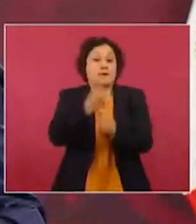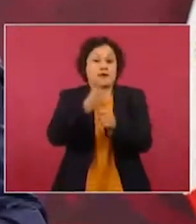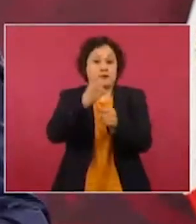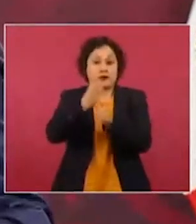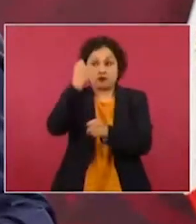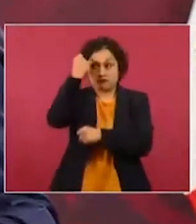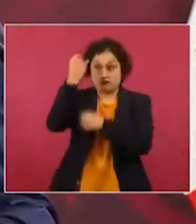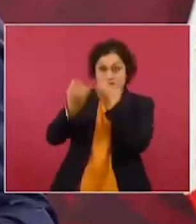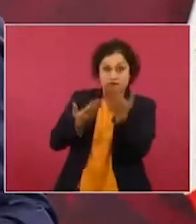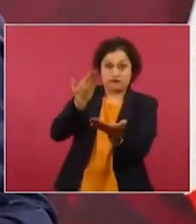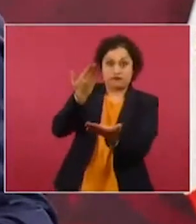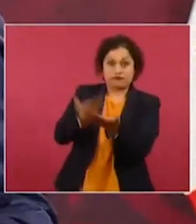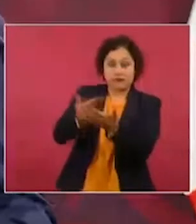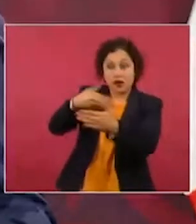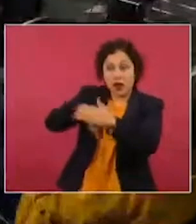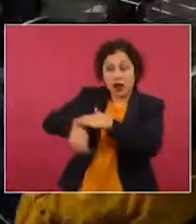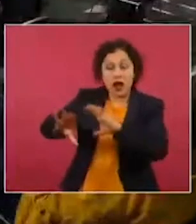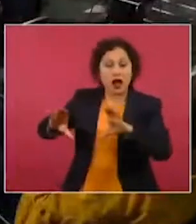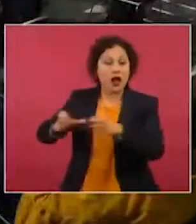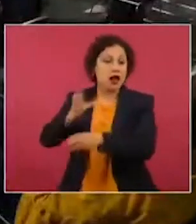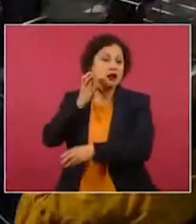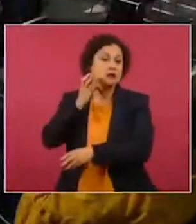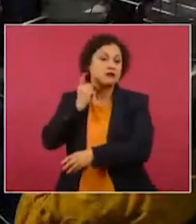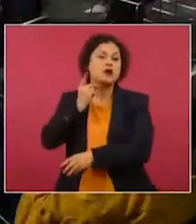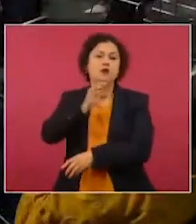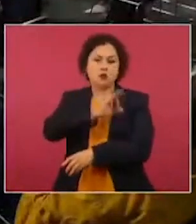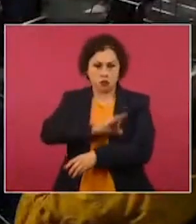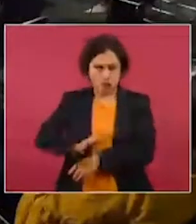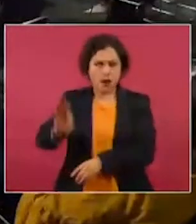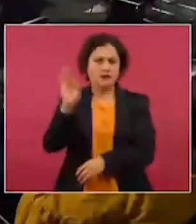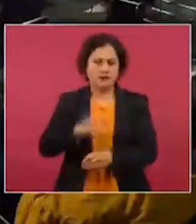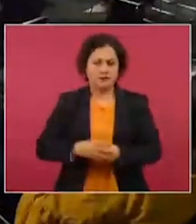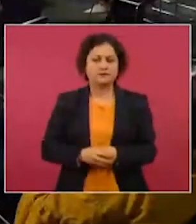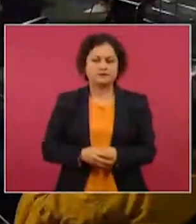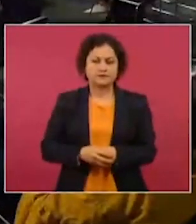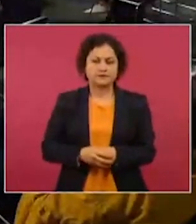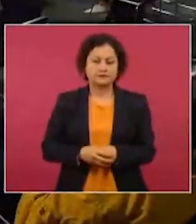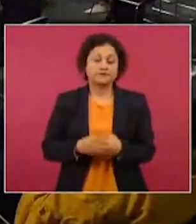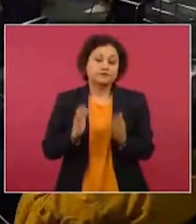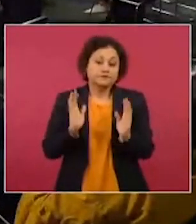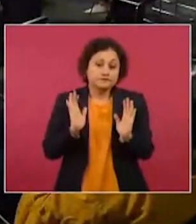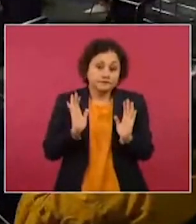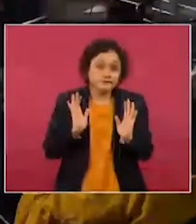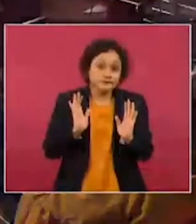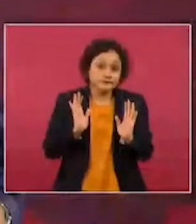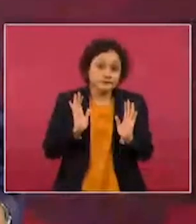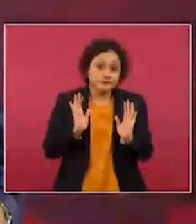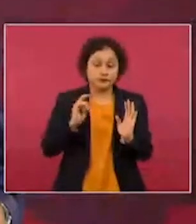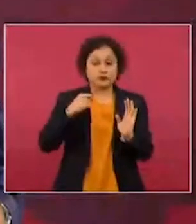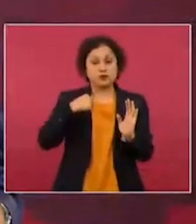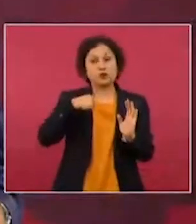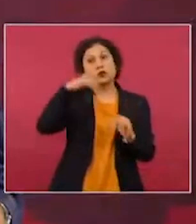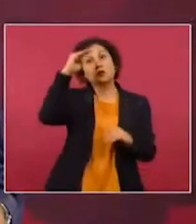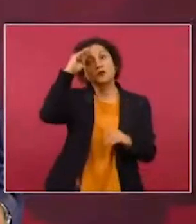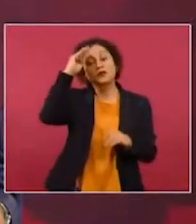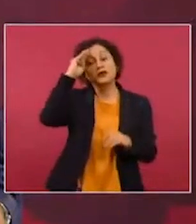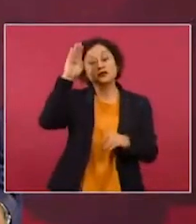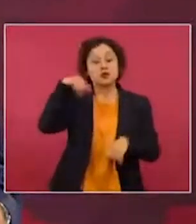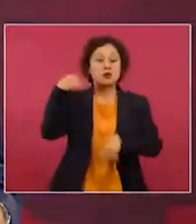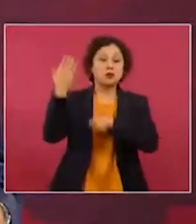la administración de Enrique Peña Nieto qué está pasando con los funcionarios que dieron esos contratos a Genaro García Luna